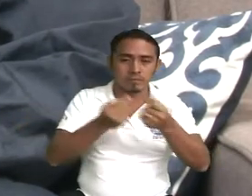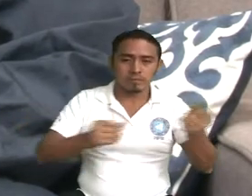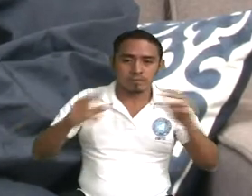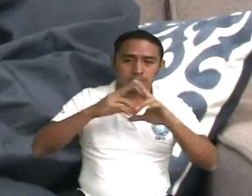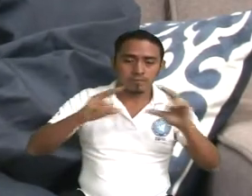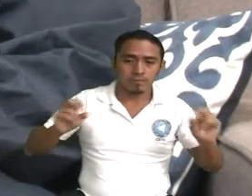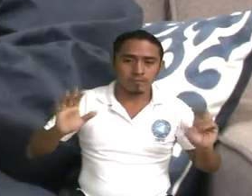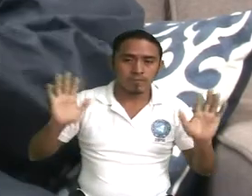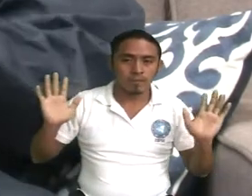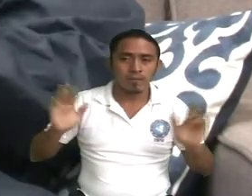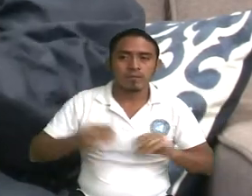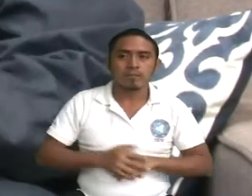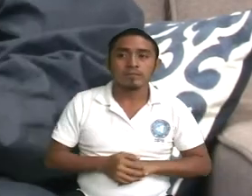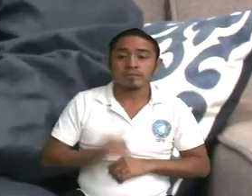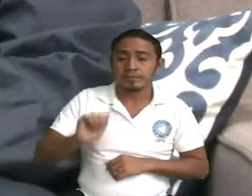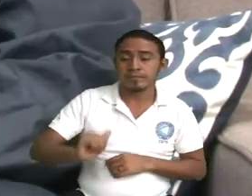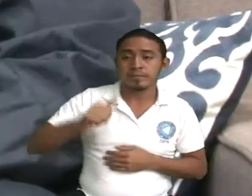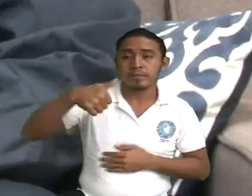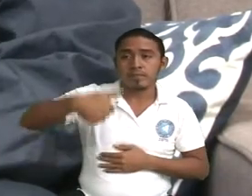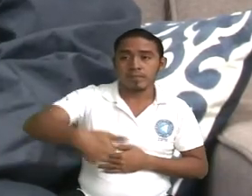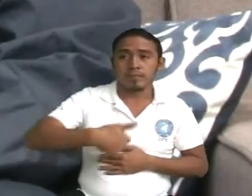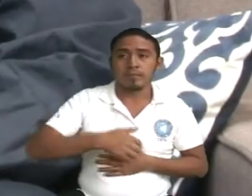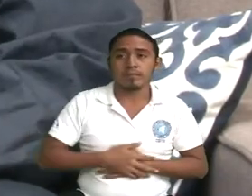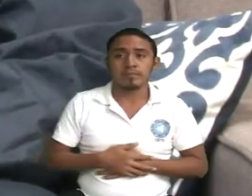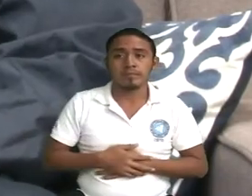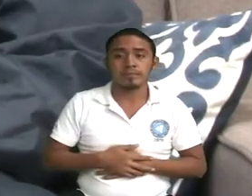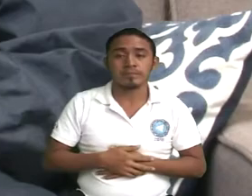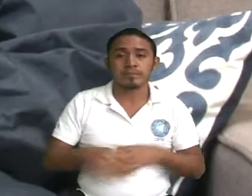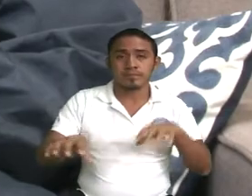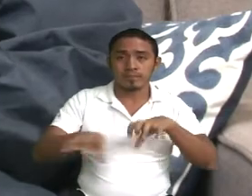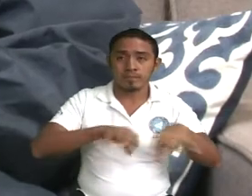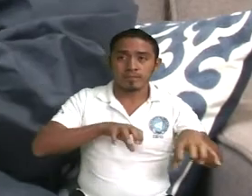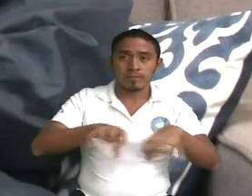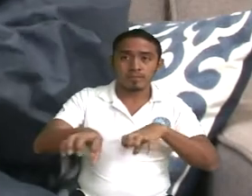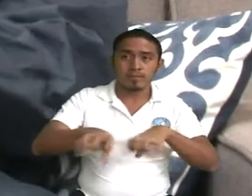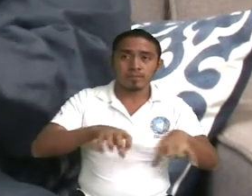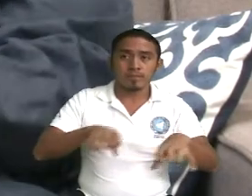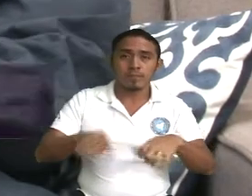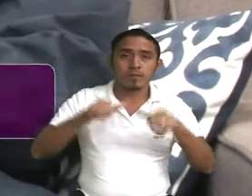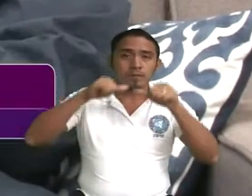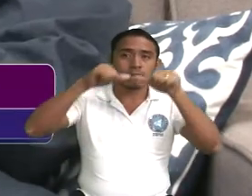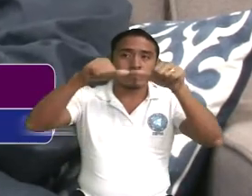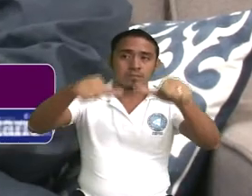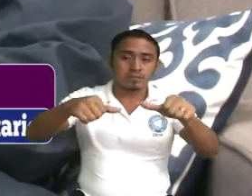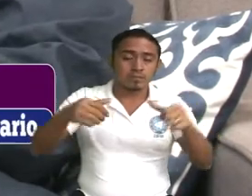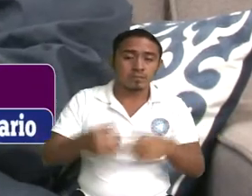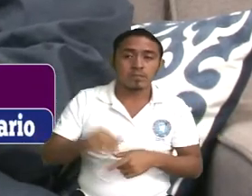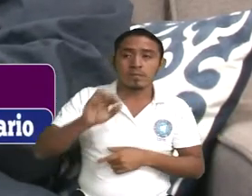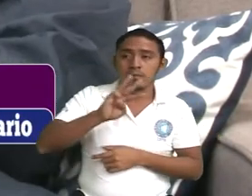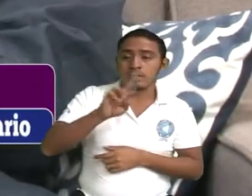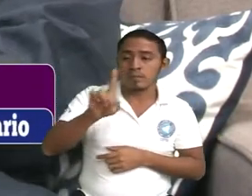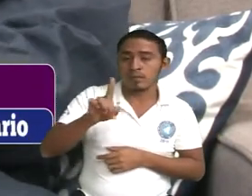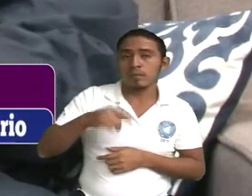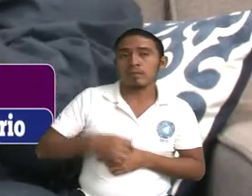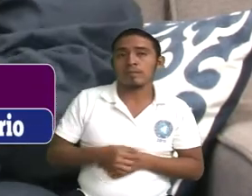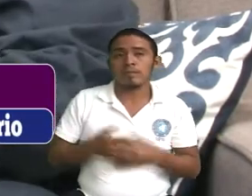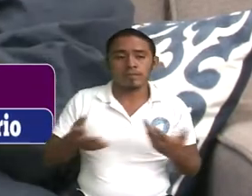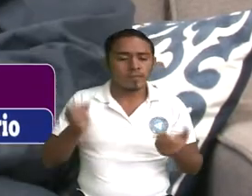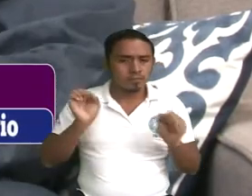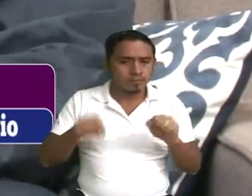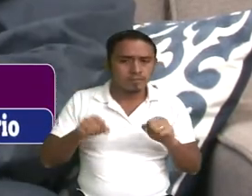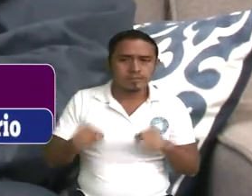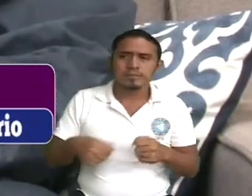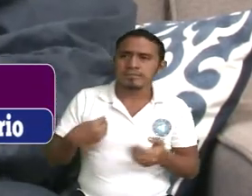país. Entonces, el día de mañana, estas promociones aún siguen, mañana 31, ¿verdad?, pueden